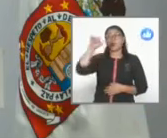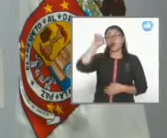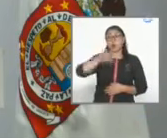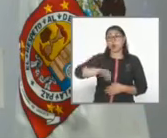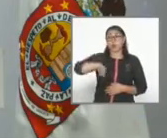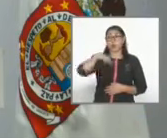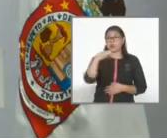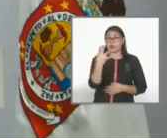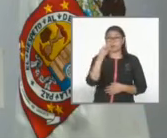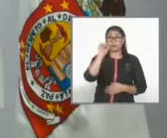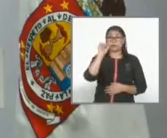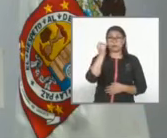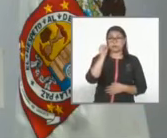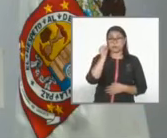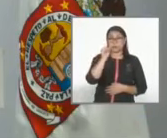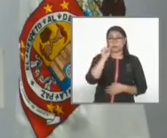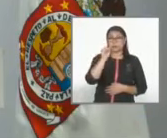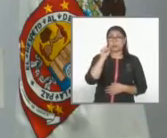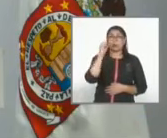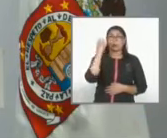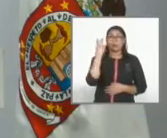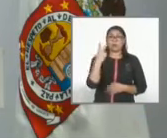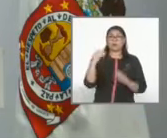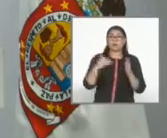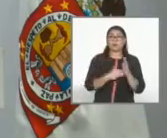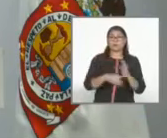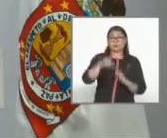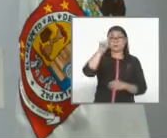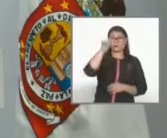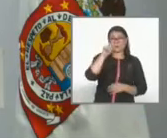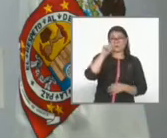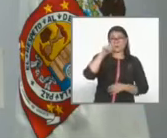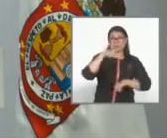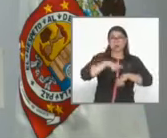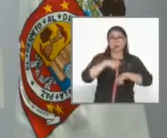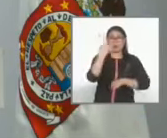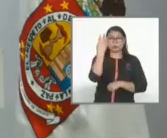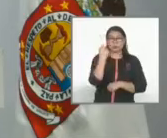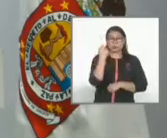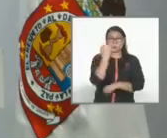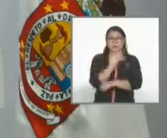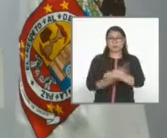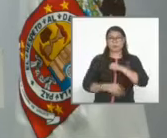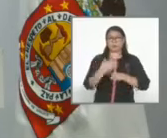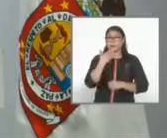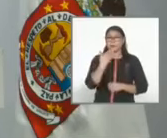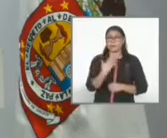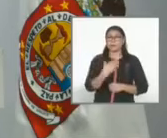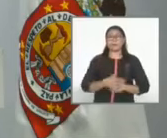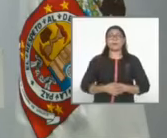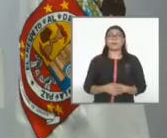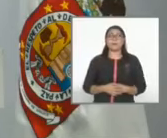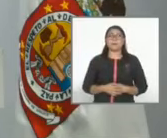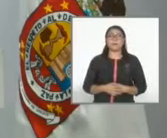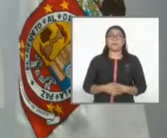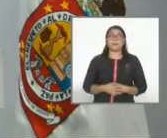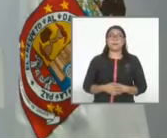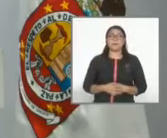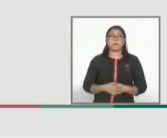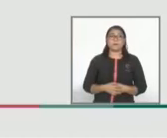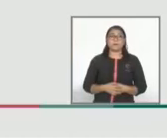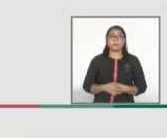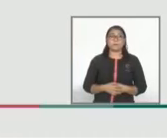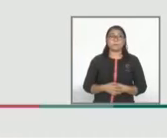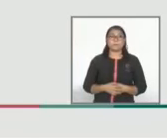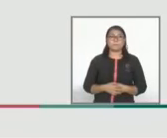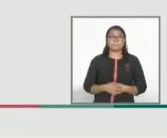hoy, 14 de septiembre del año 2020, con corte a las 9 horas. Iniciaremos con el panorama